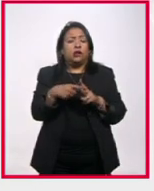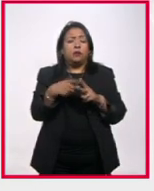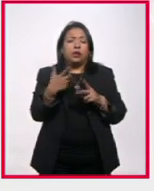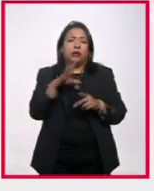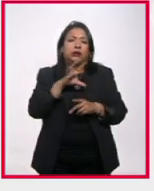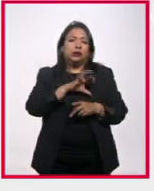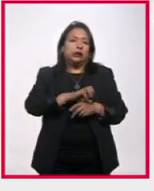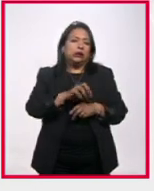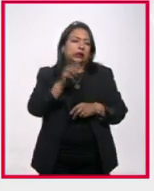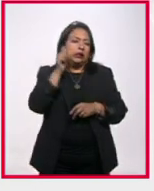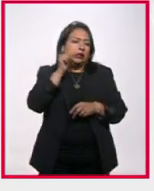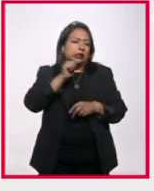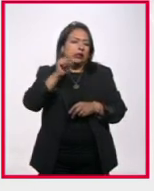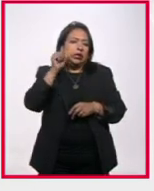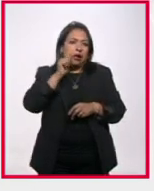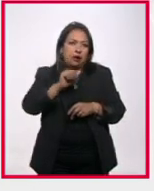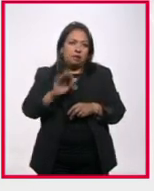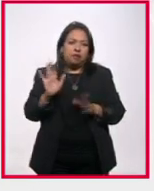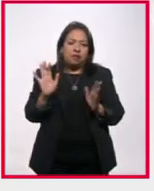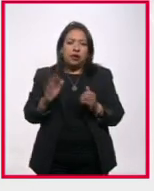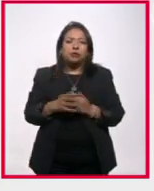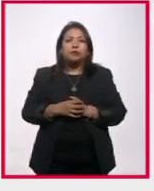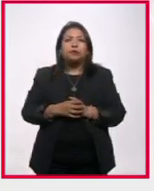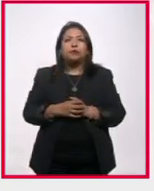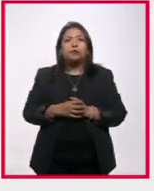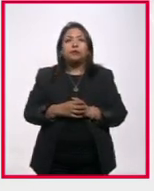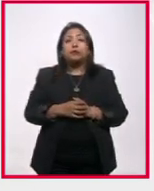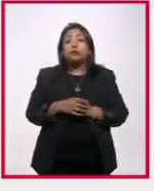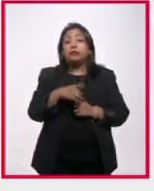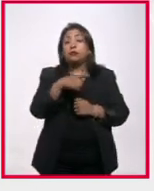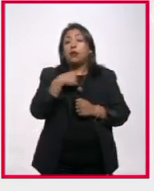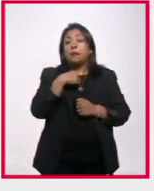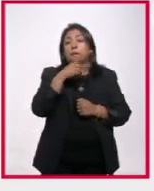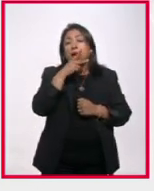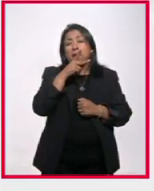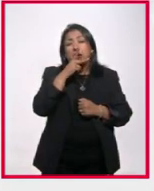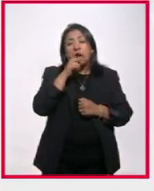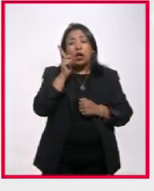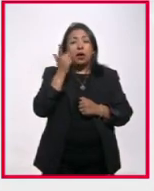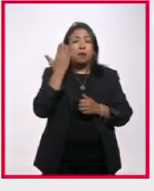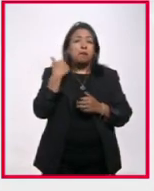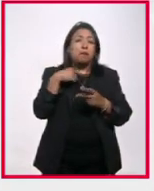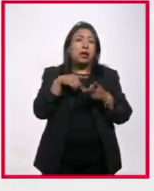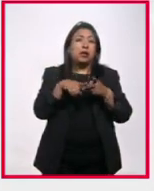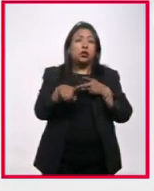gustado. Y él estuvo prácticamente desde que se hizo